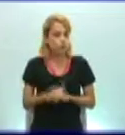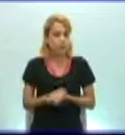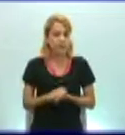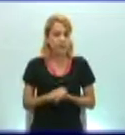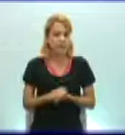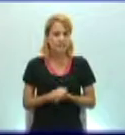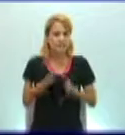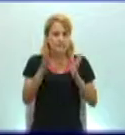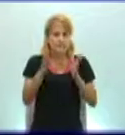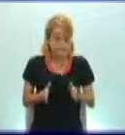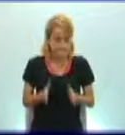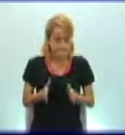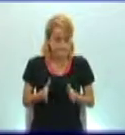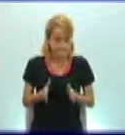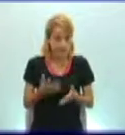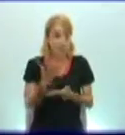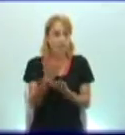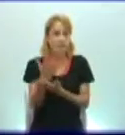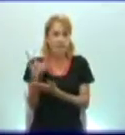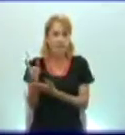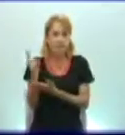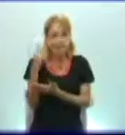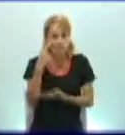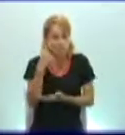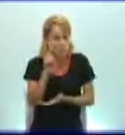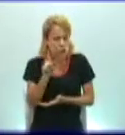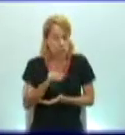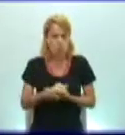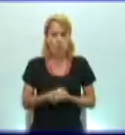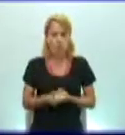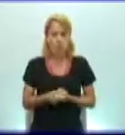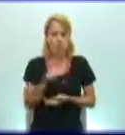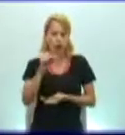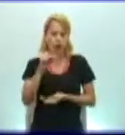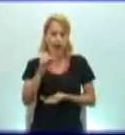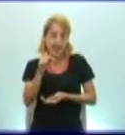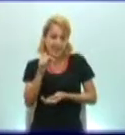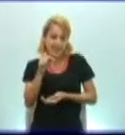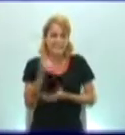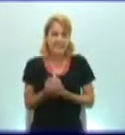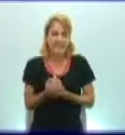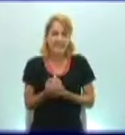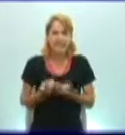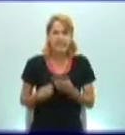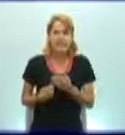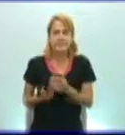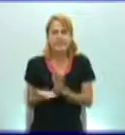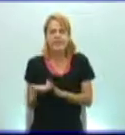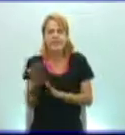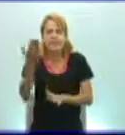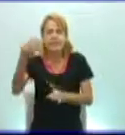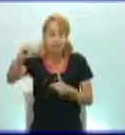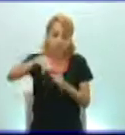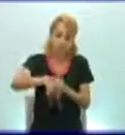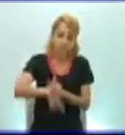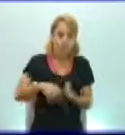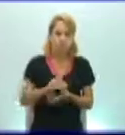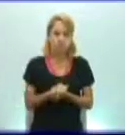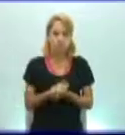la planta que no se ve, aquel que crece en dirección al suelo. ¿Cuál